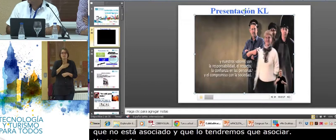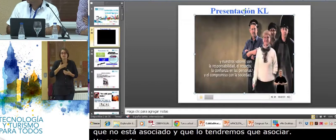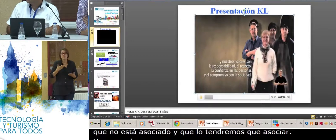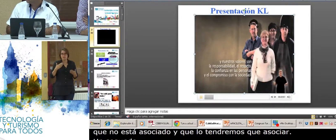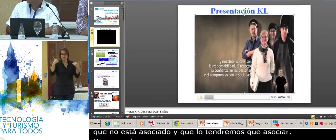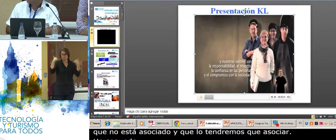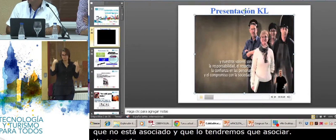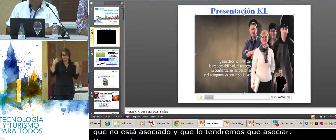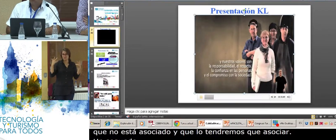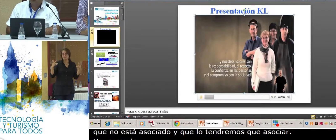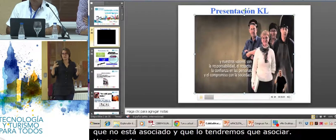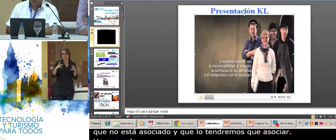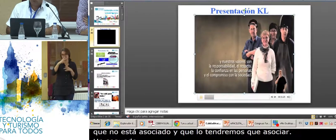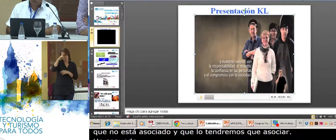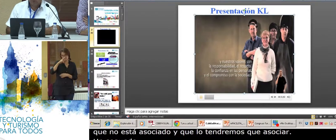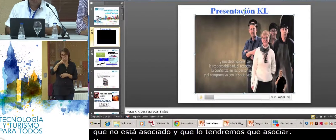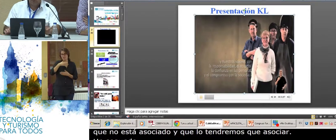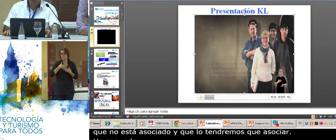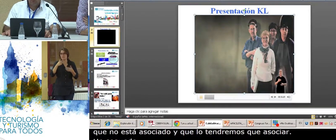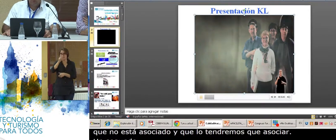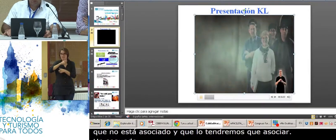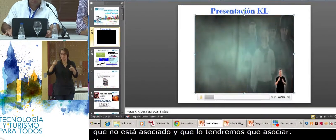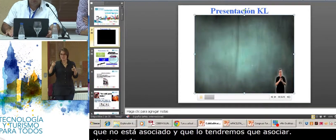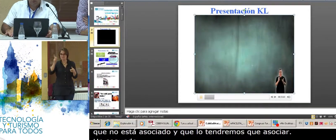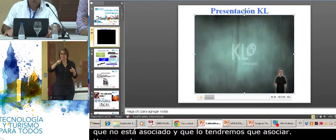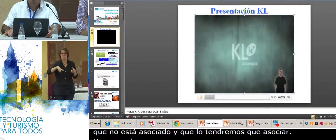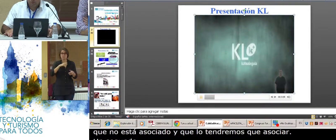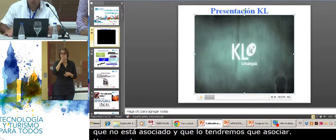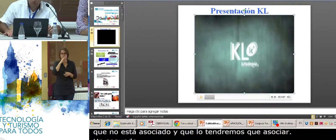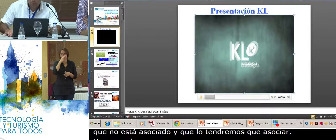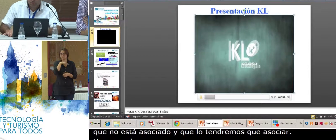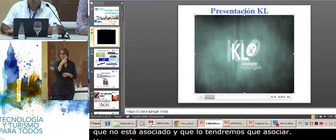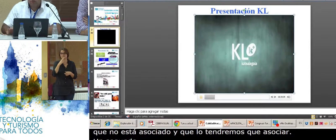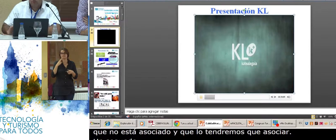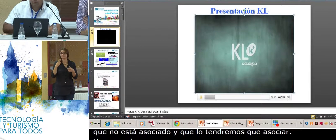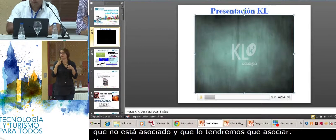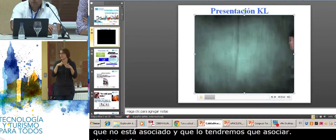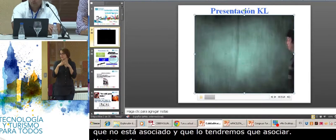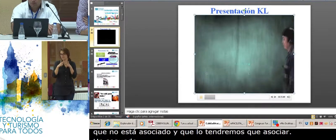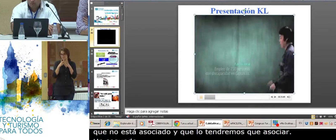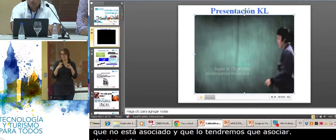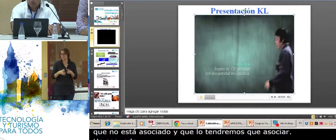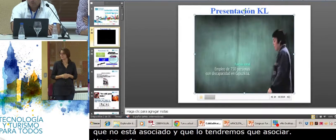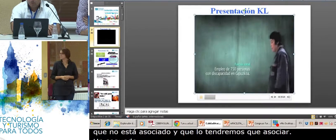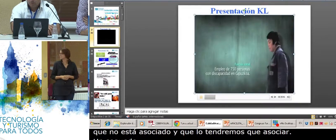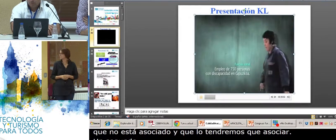responsabilidad, el respeto, la confianza en las personas y el compromiso con la sociedad.